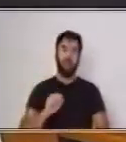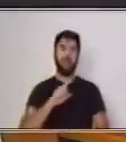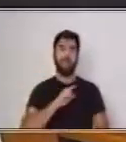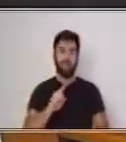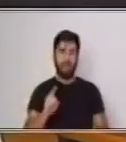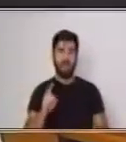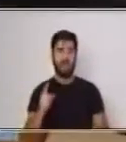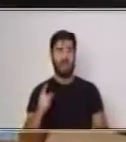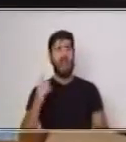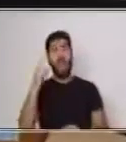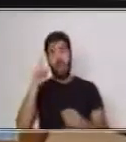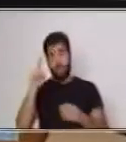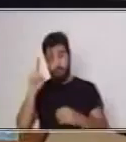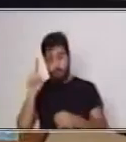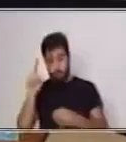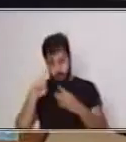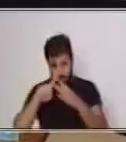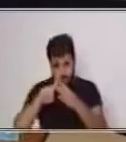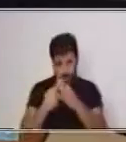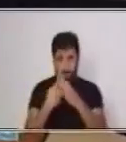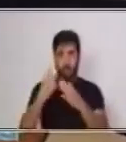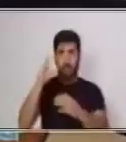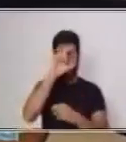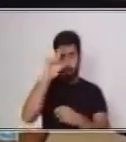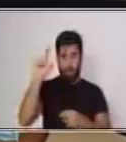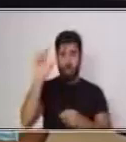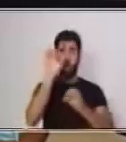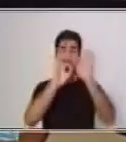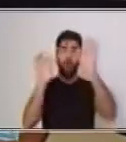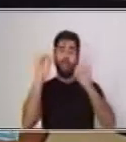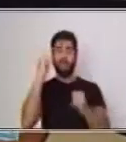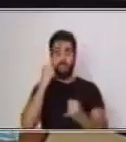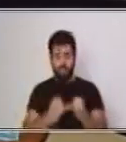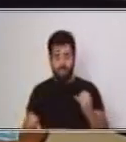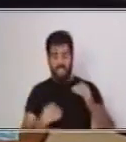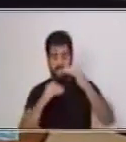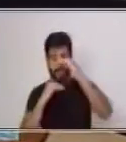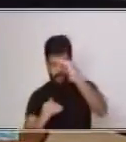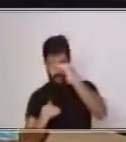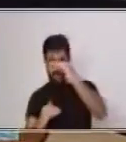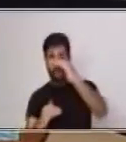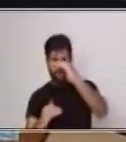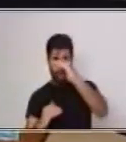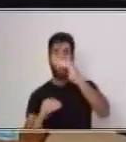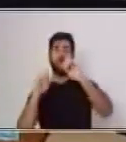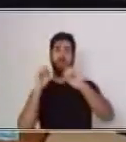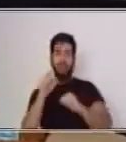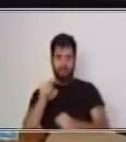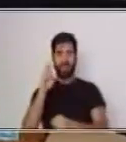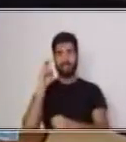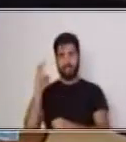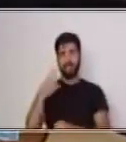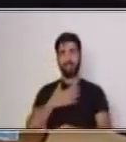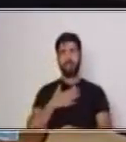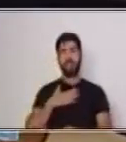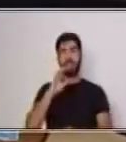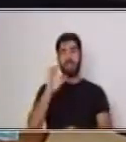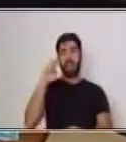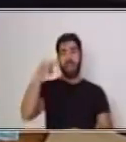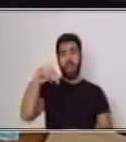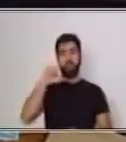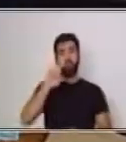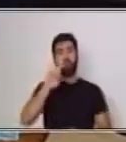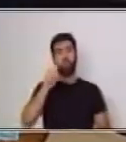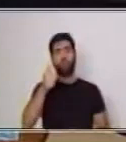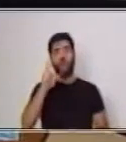estar al inicio y al final. Cuando estamos observando un texto que